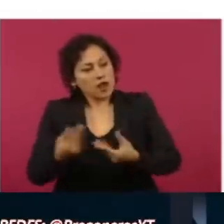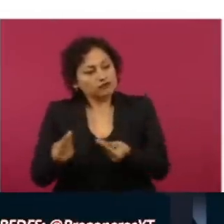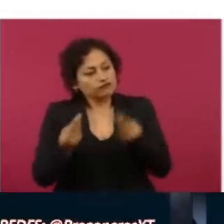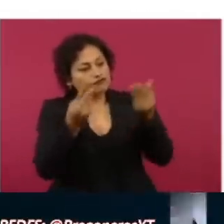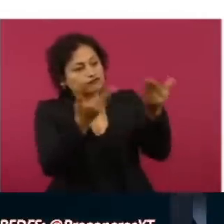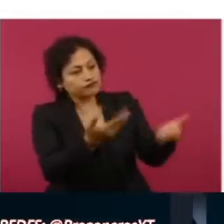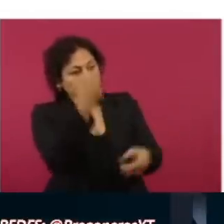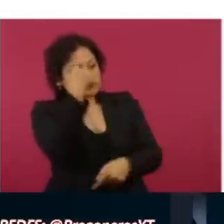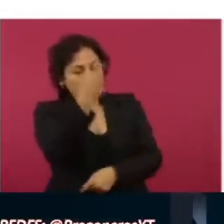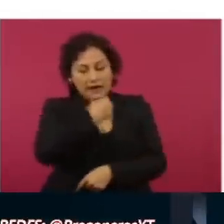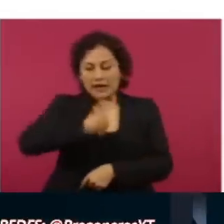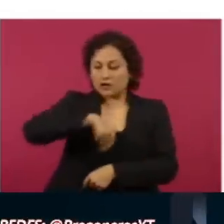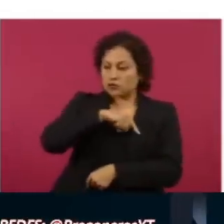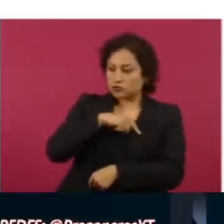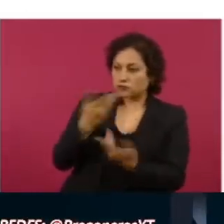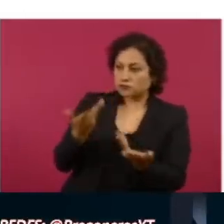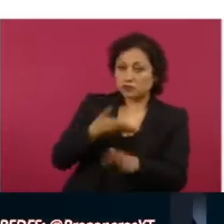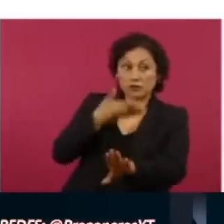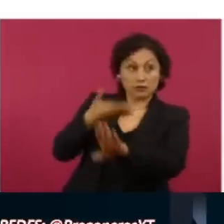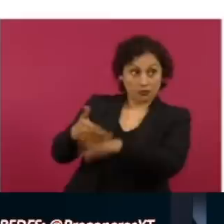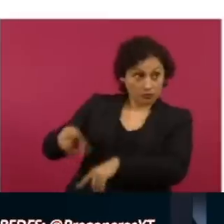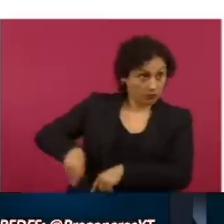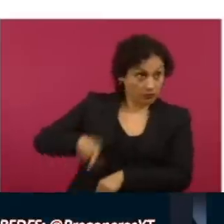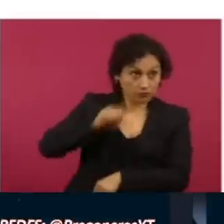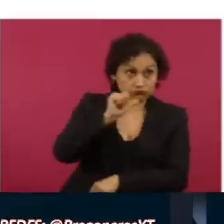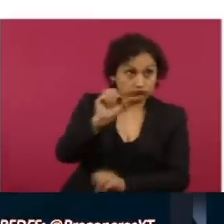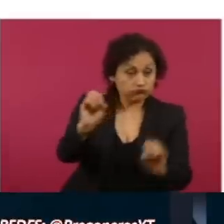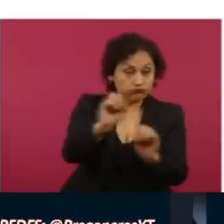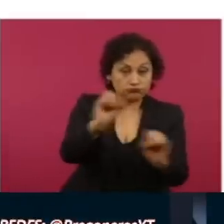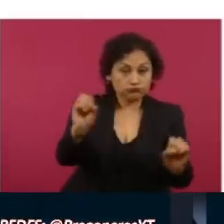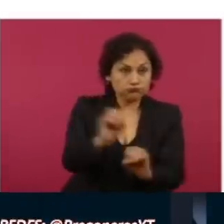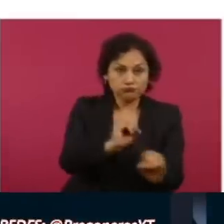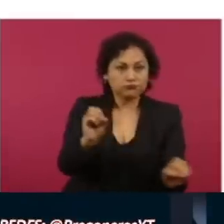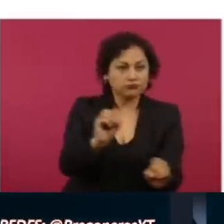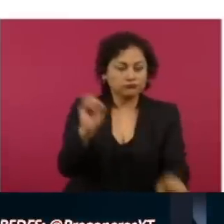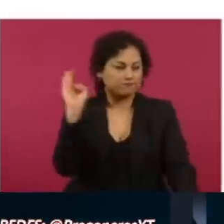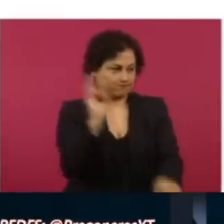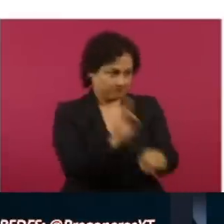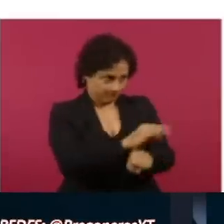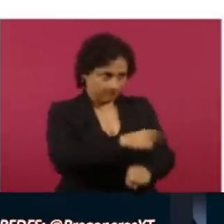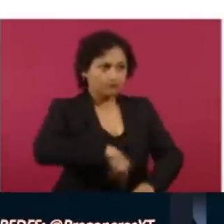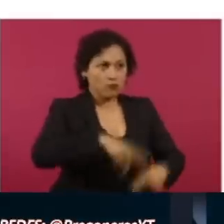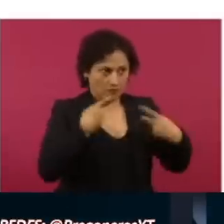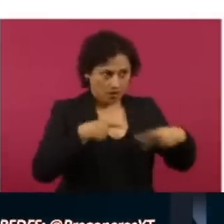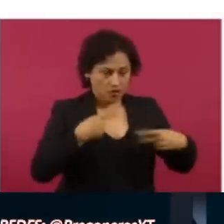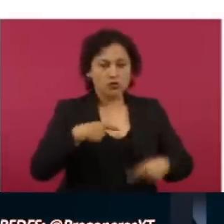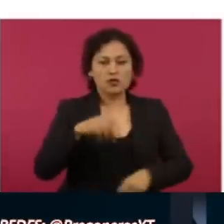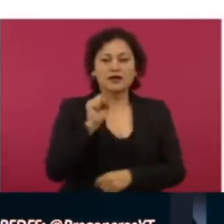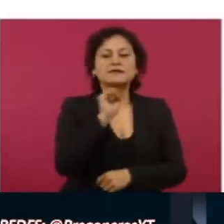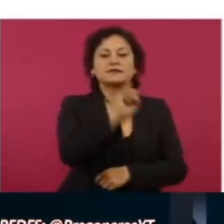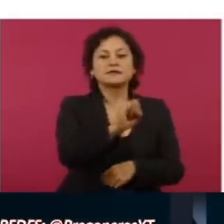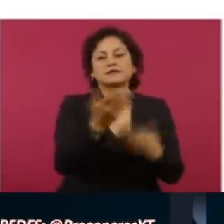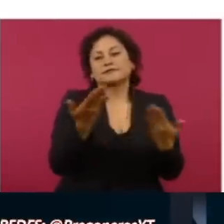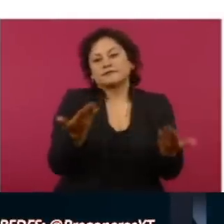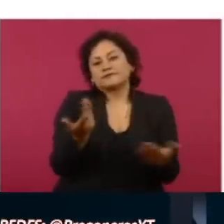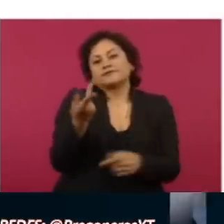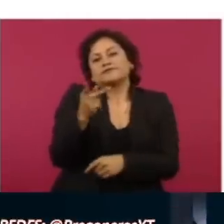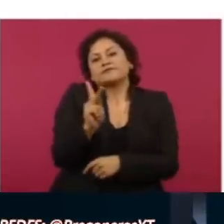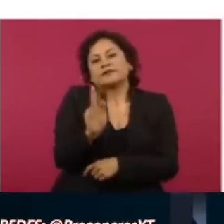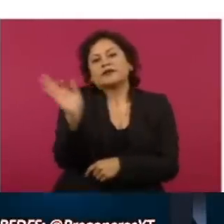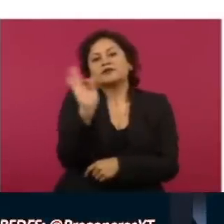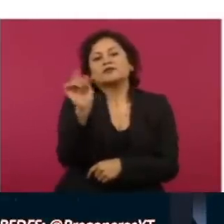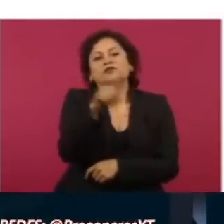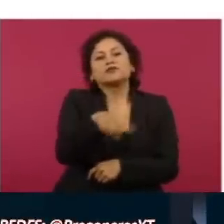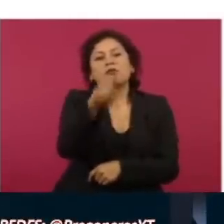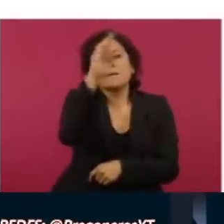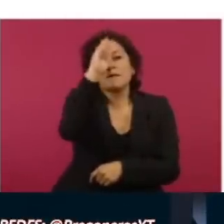no es contra el gobierno es a favor de los ciudadanos pero aquí si uno piensa igualito y estos te